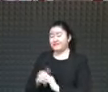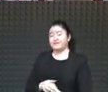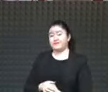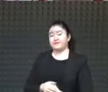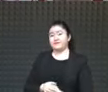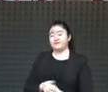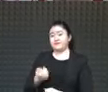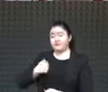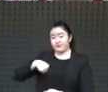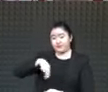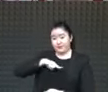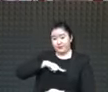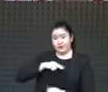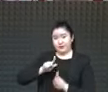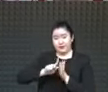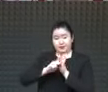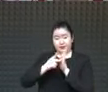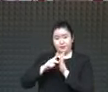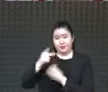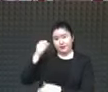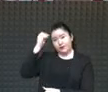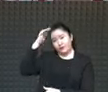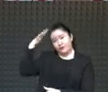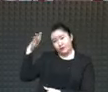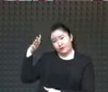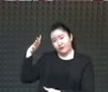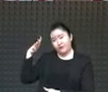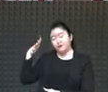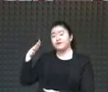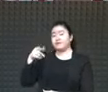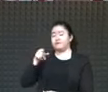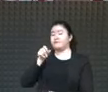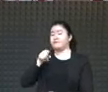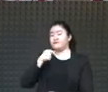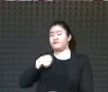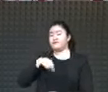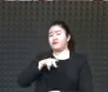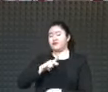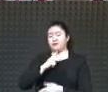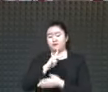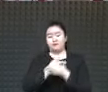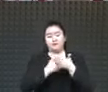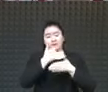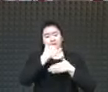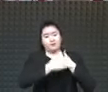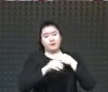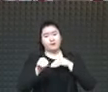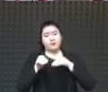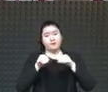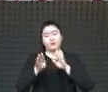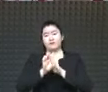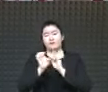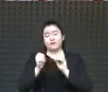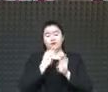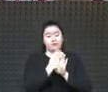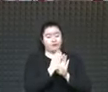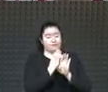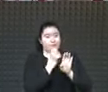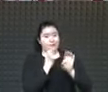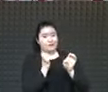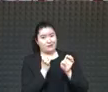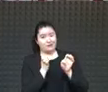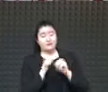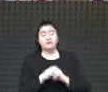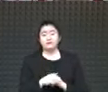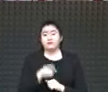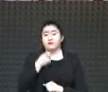estado publicando en el Sol de México sobre estos proyectos de movilidad que trae con el tema del Metrobús, uno que